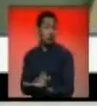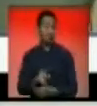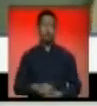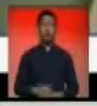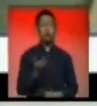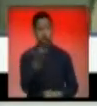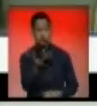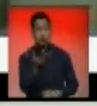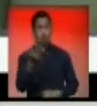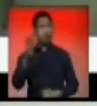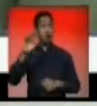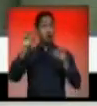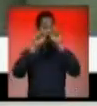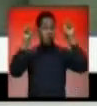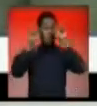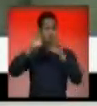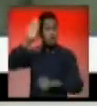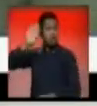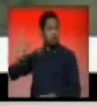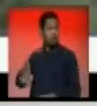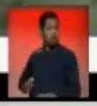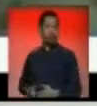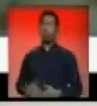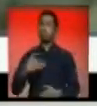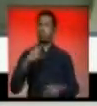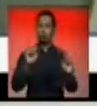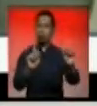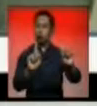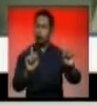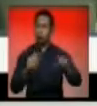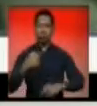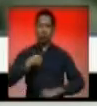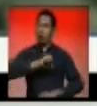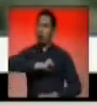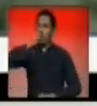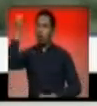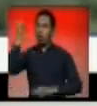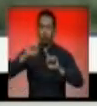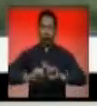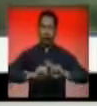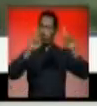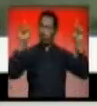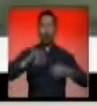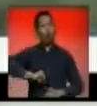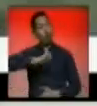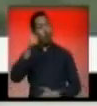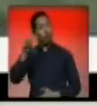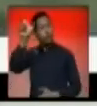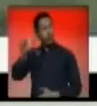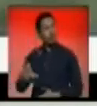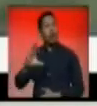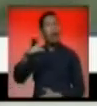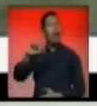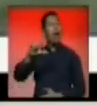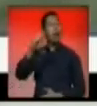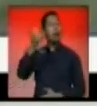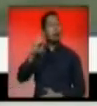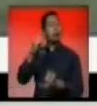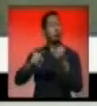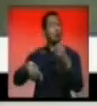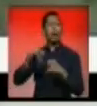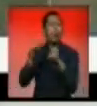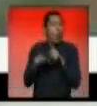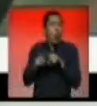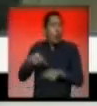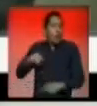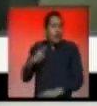caso Odebrecht? No, yo he llevado el caso Isaías. Existe un homónimo, mi otro, Carlos Pareja, pero no creo que eso tenga nada que ver con eso. ¿Usted